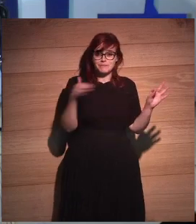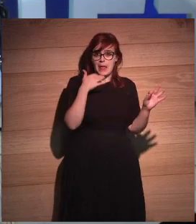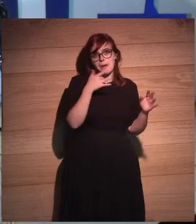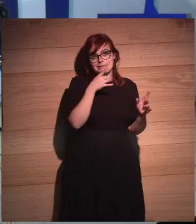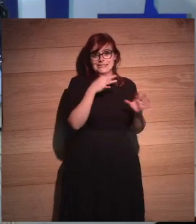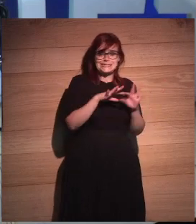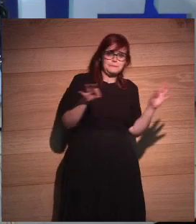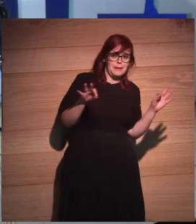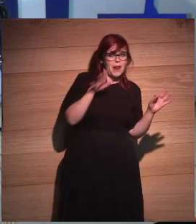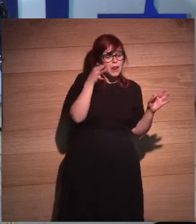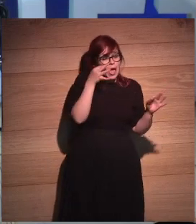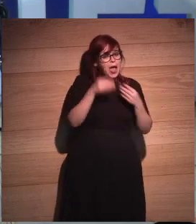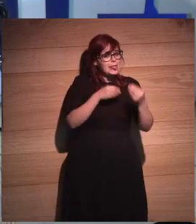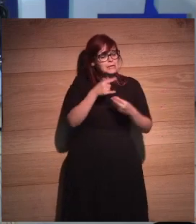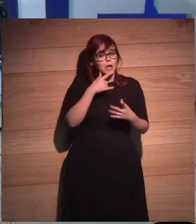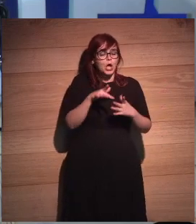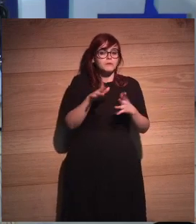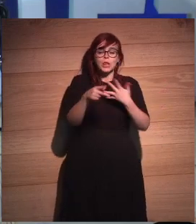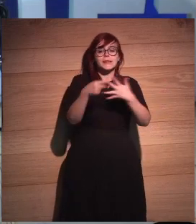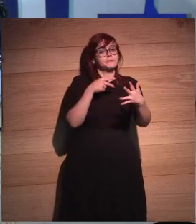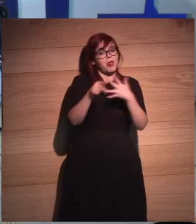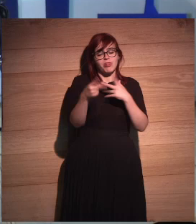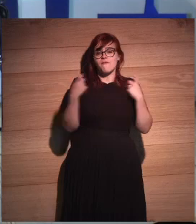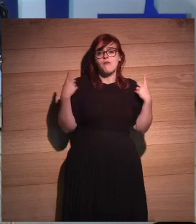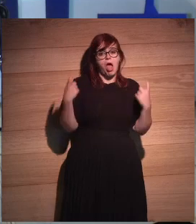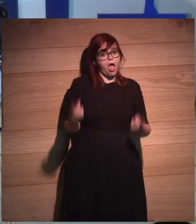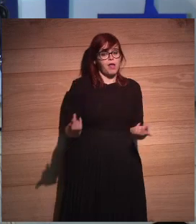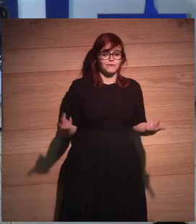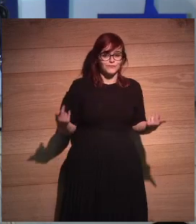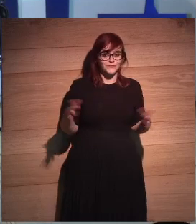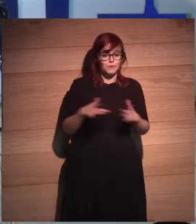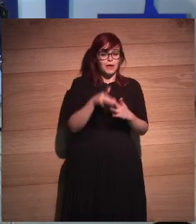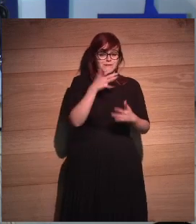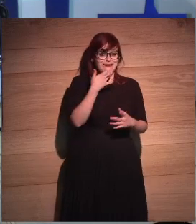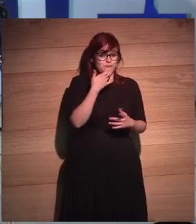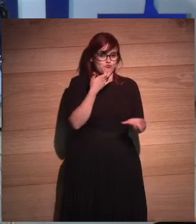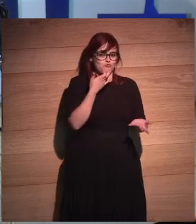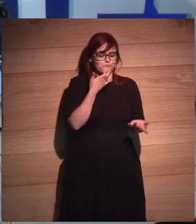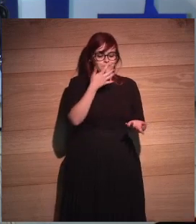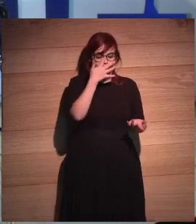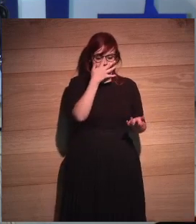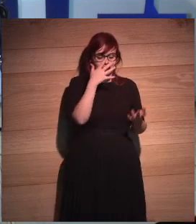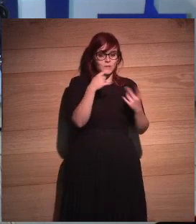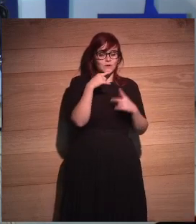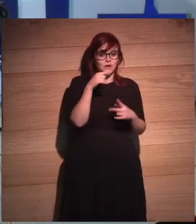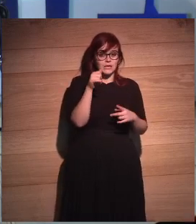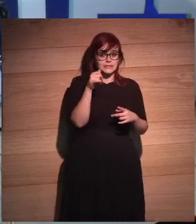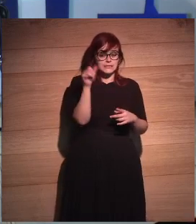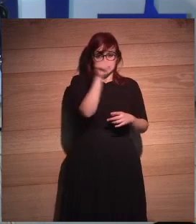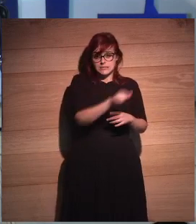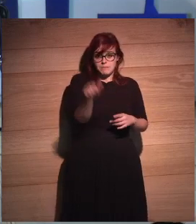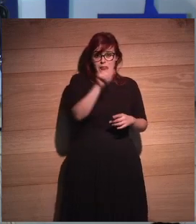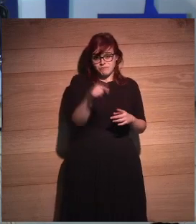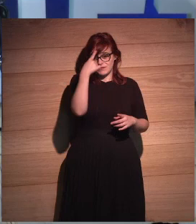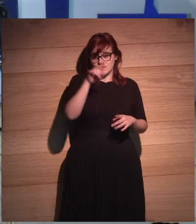es tan simple, que es transparencia. Y os voy a poner un ejemplo. No hay semana... Yo,